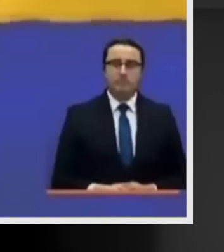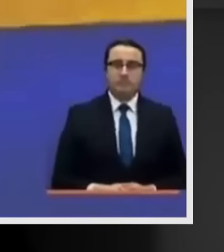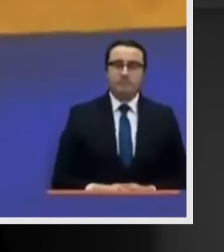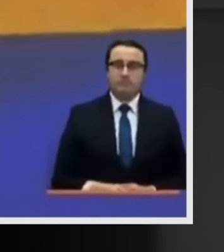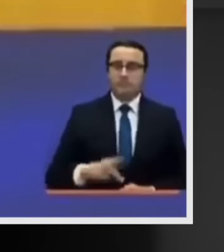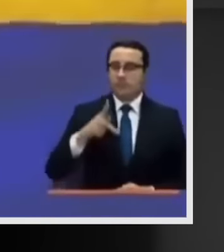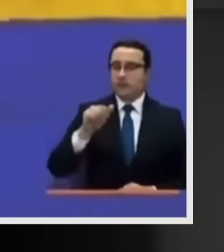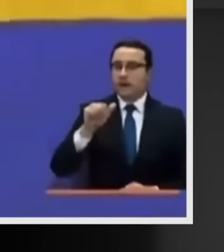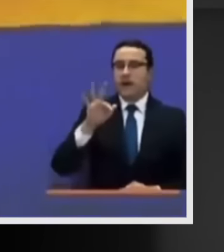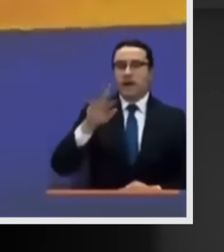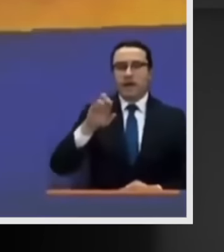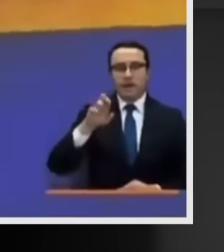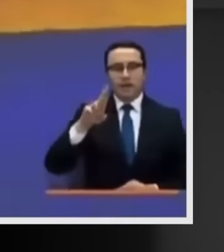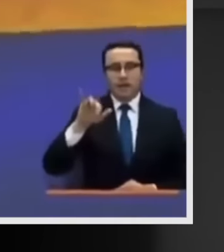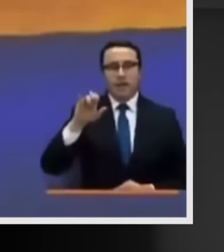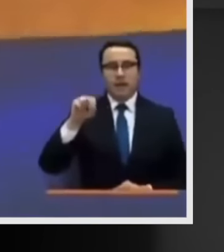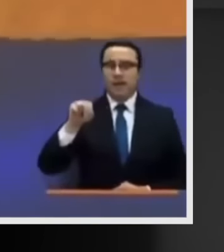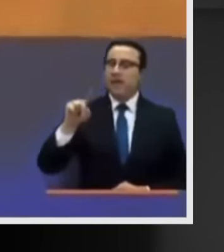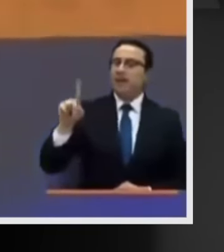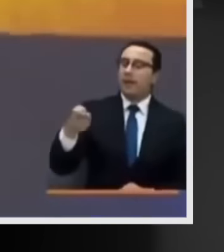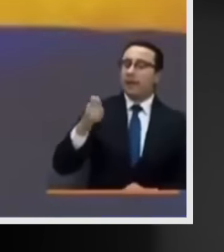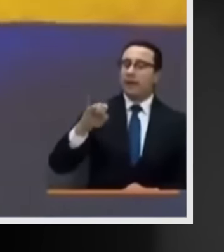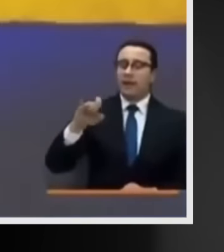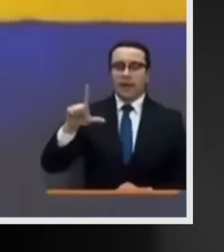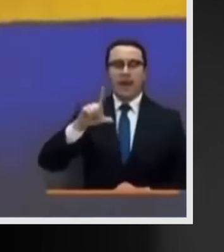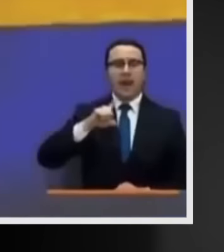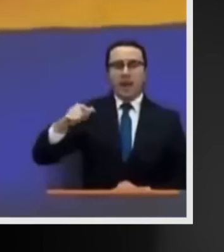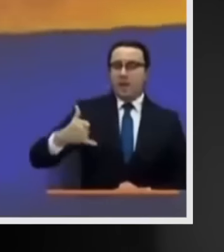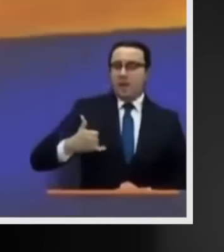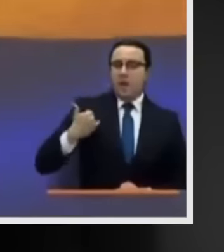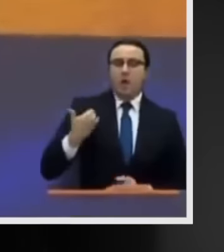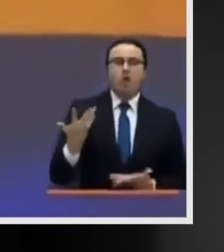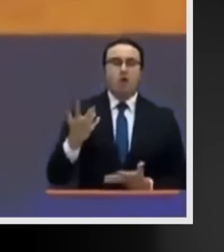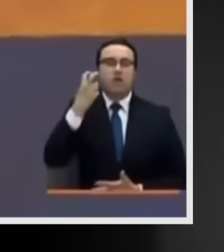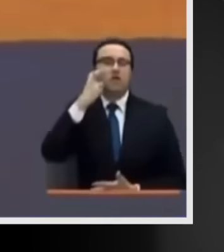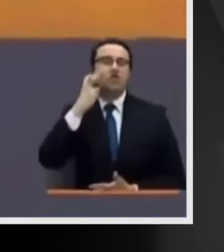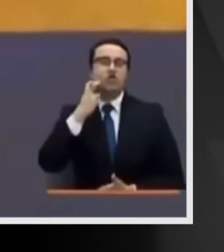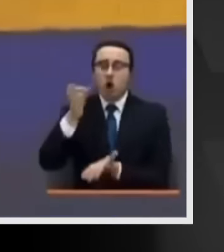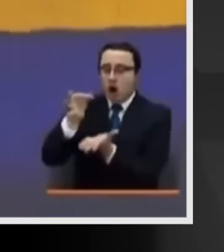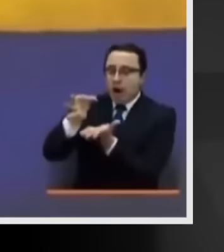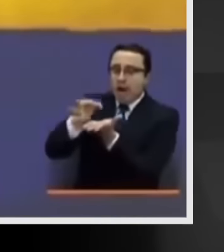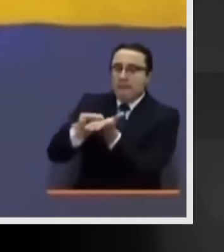Catherine Hill, líder juvenil de Quibdó, Chocó.